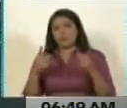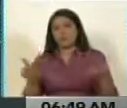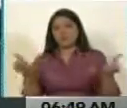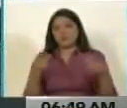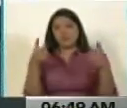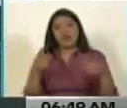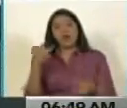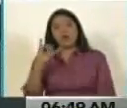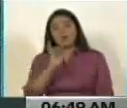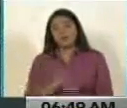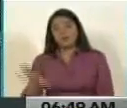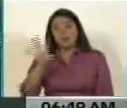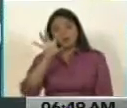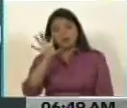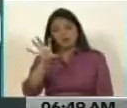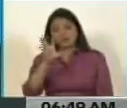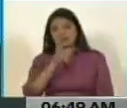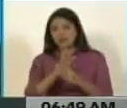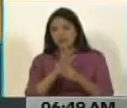nuestro país.